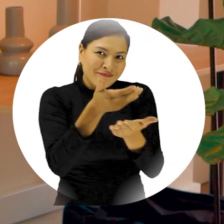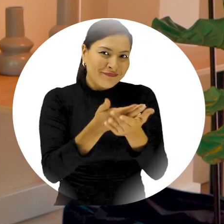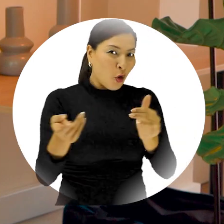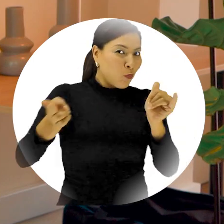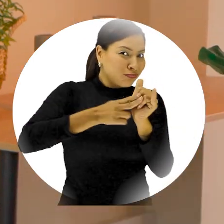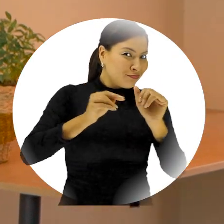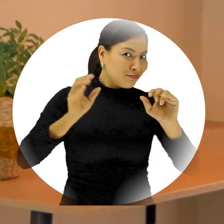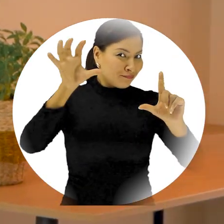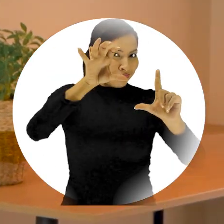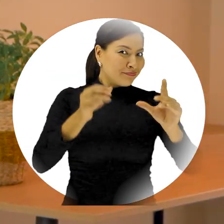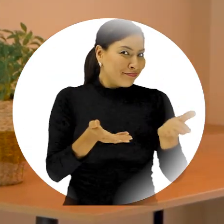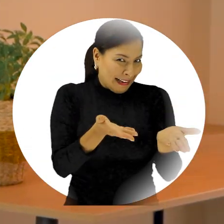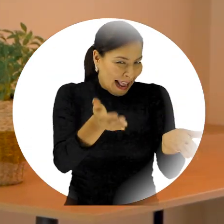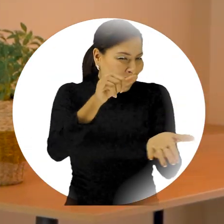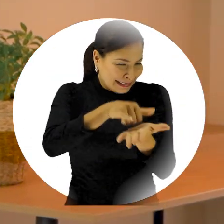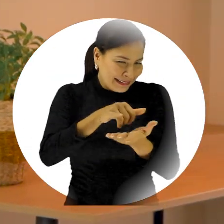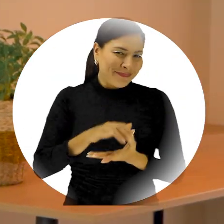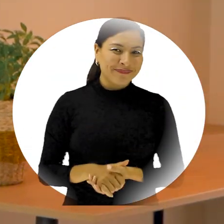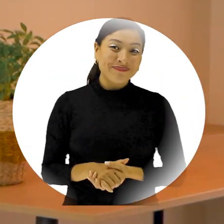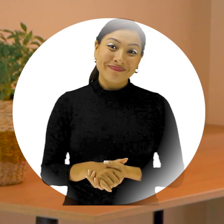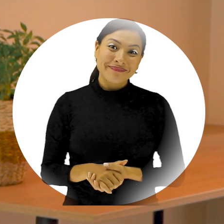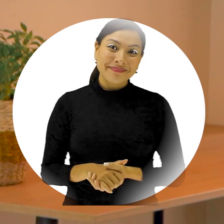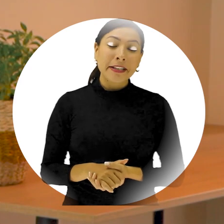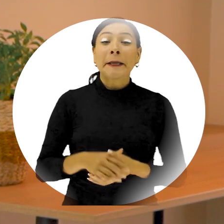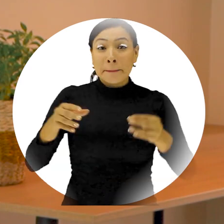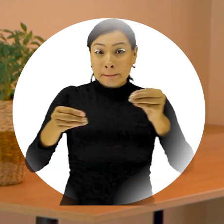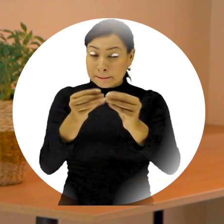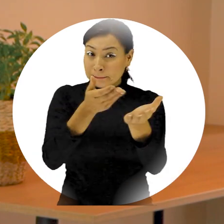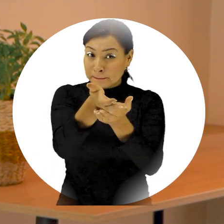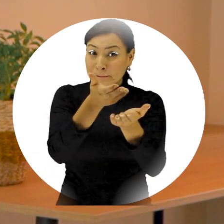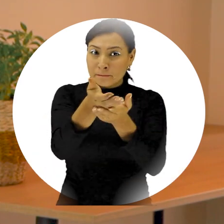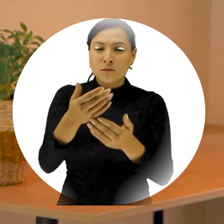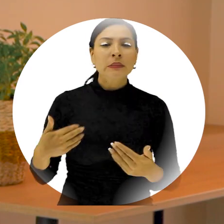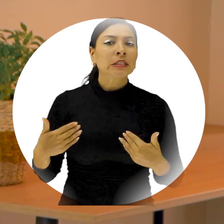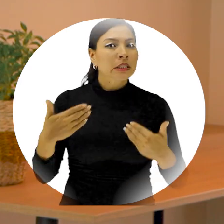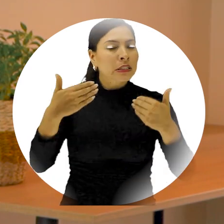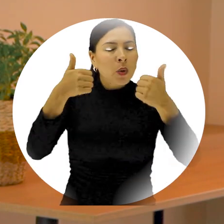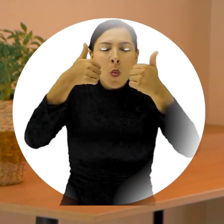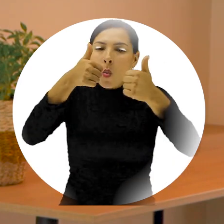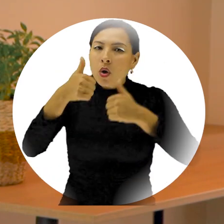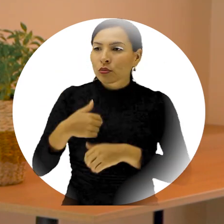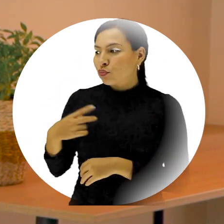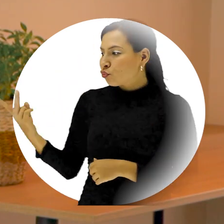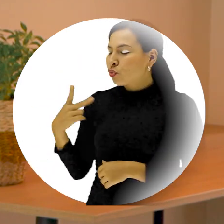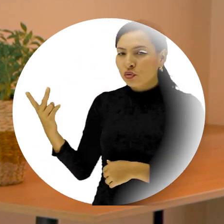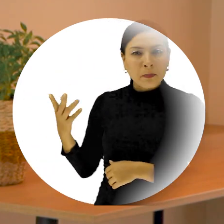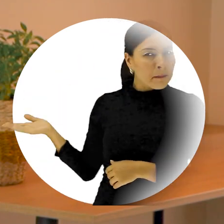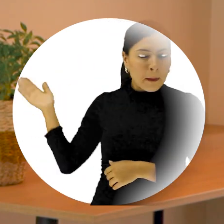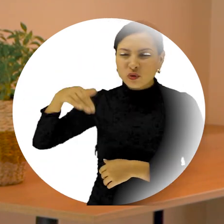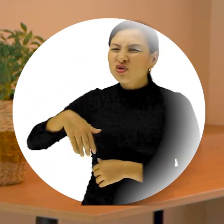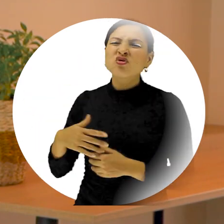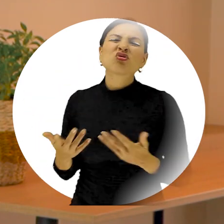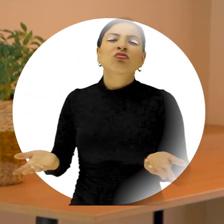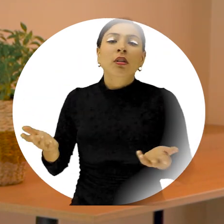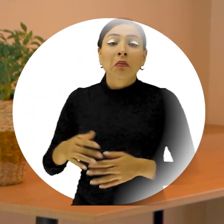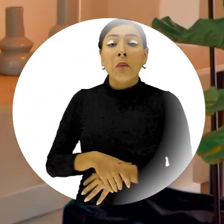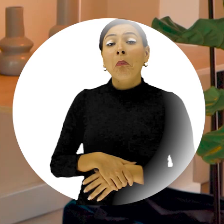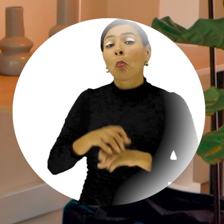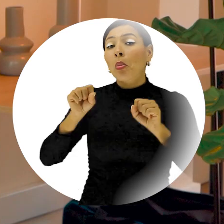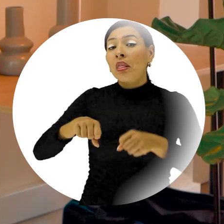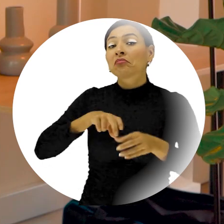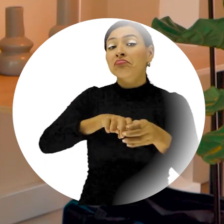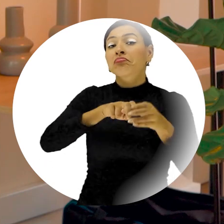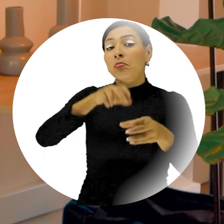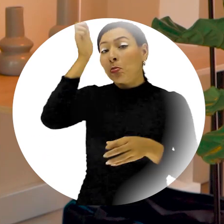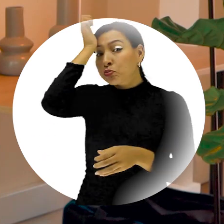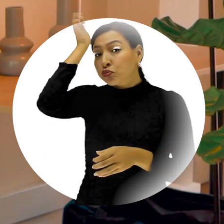estoy diciendo. Otra recomendación que les doy y que a nosotros nos funcionó muchísimo es ir a visitar los inmuebles en transporte público, porque